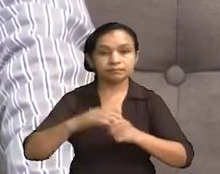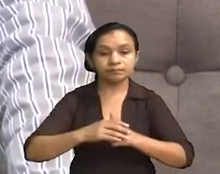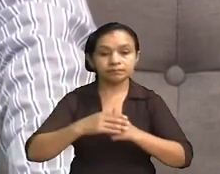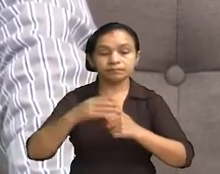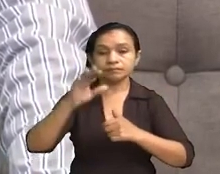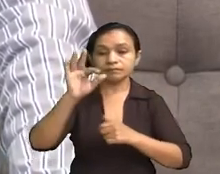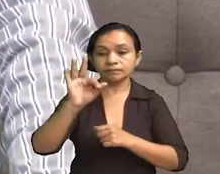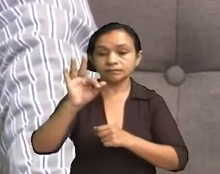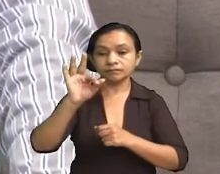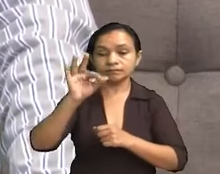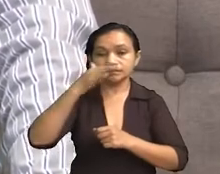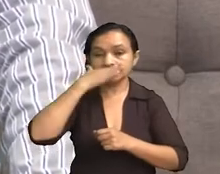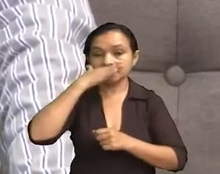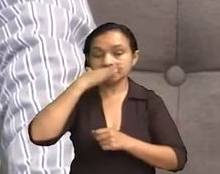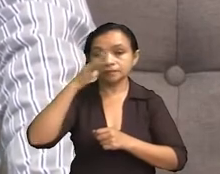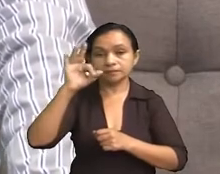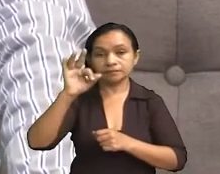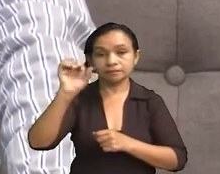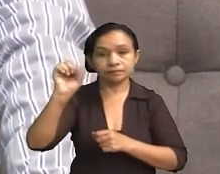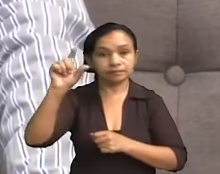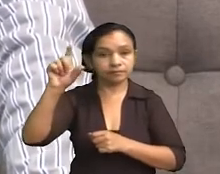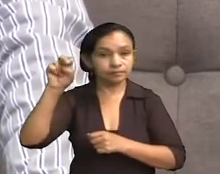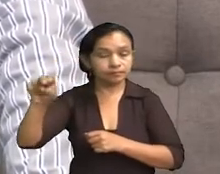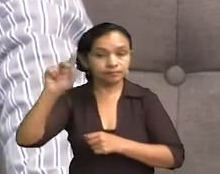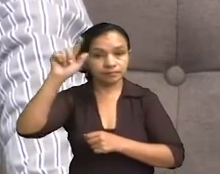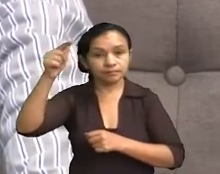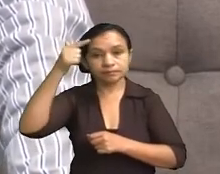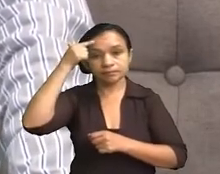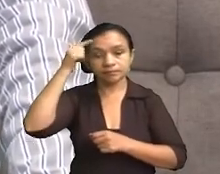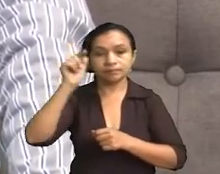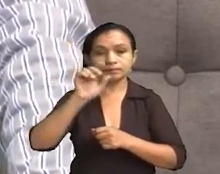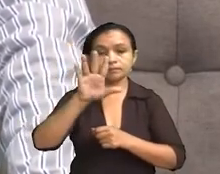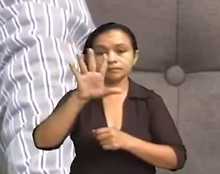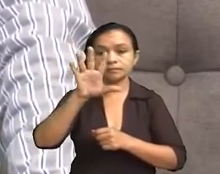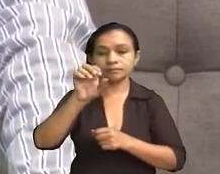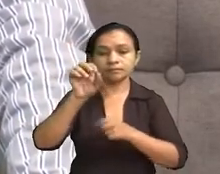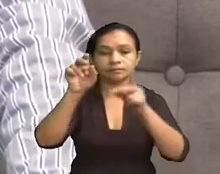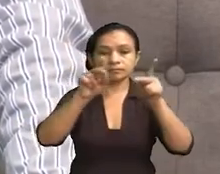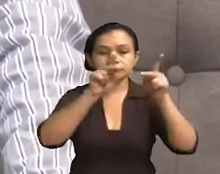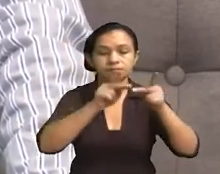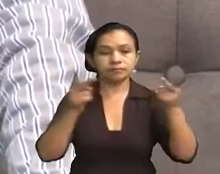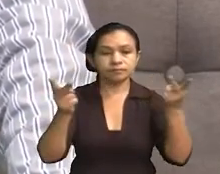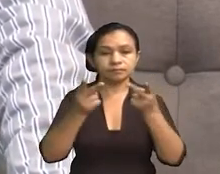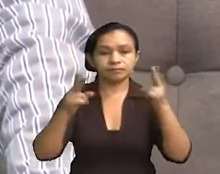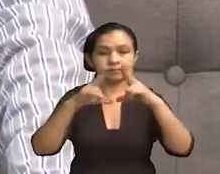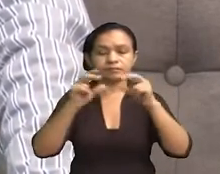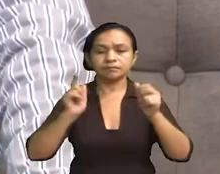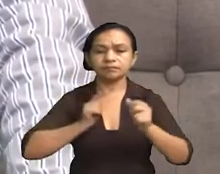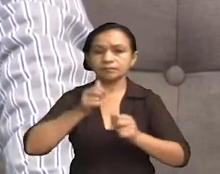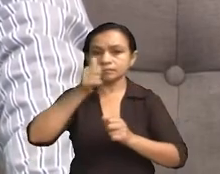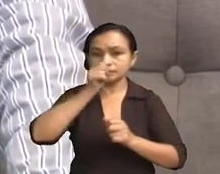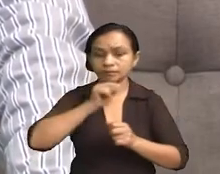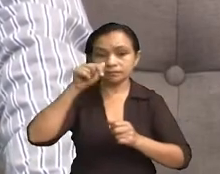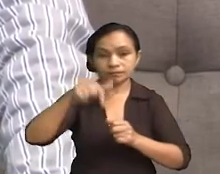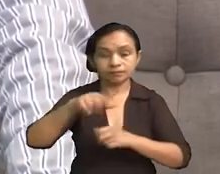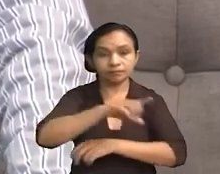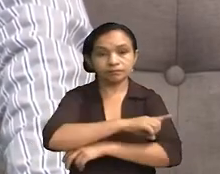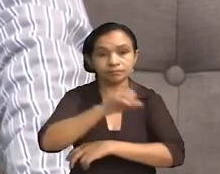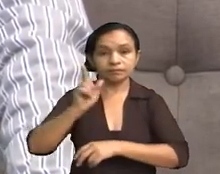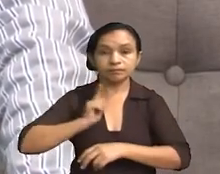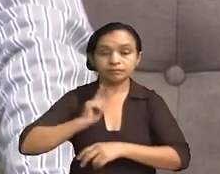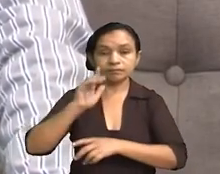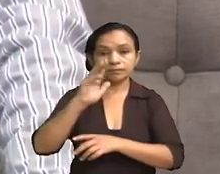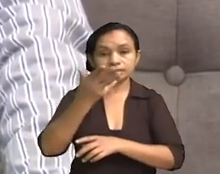Frente Sandinista asumió el gobierno, un poco más de 50 nicaragüenses tenían acceso al agua. Hoy tenemos